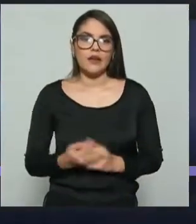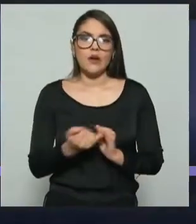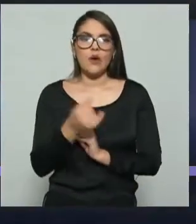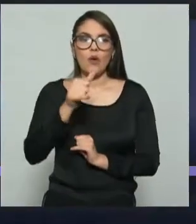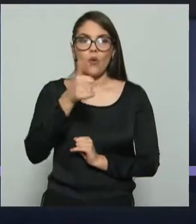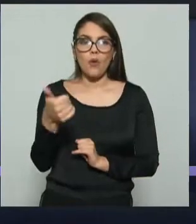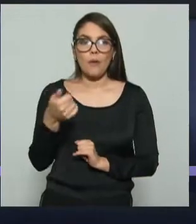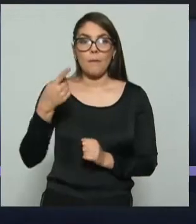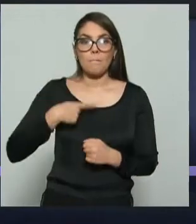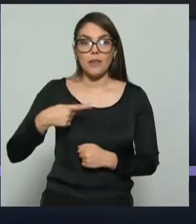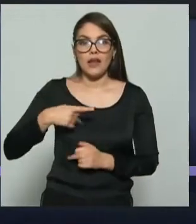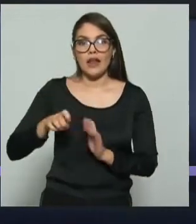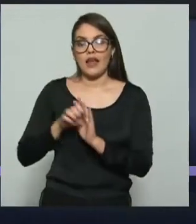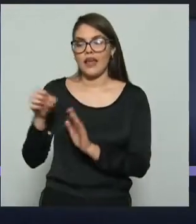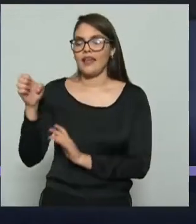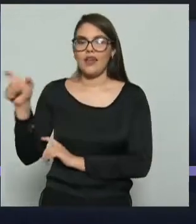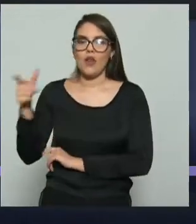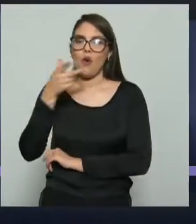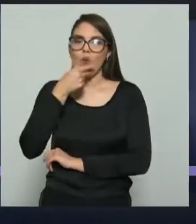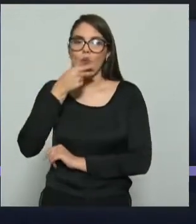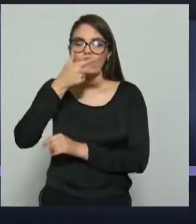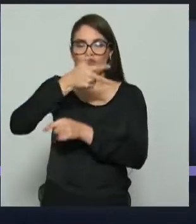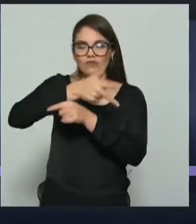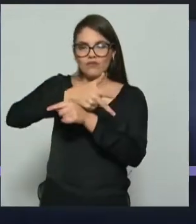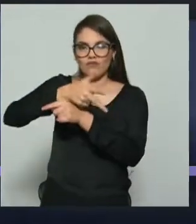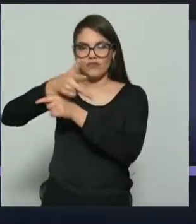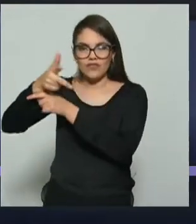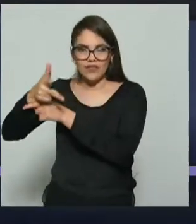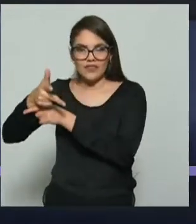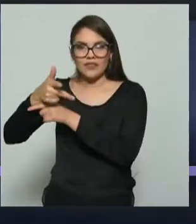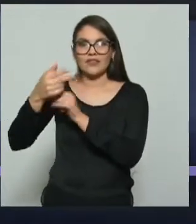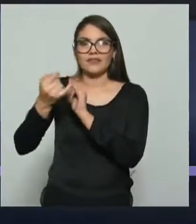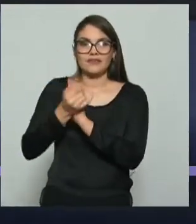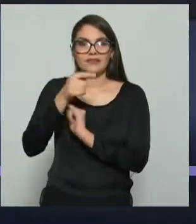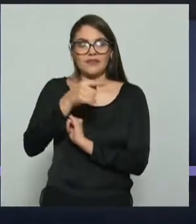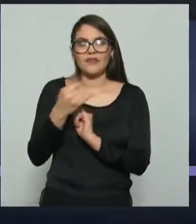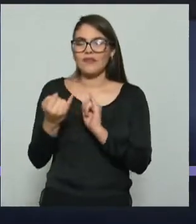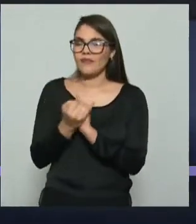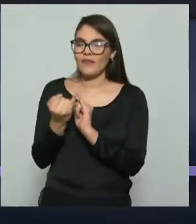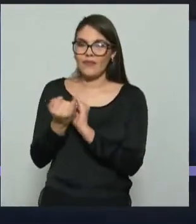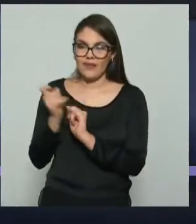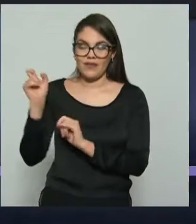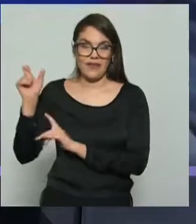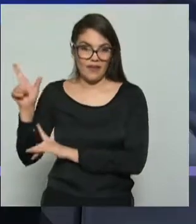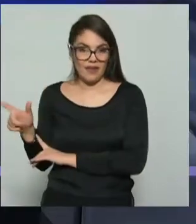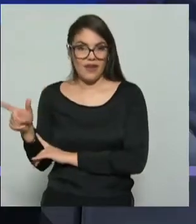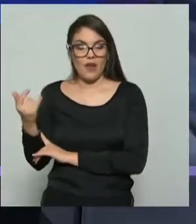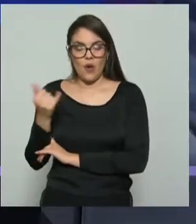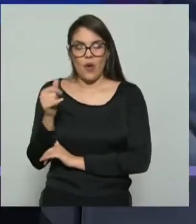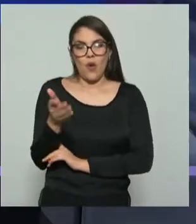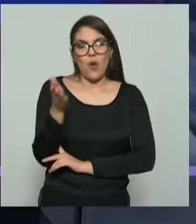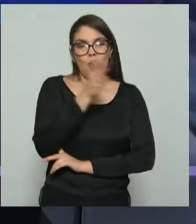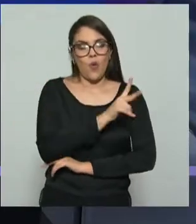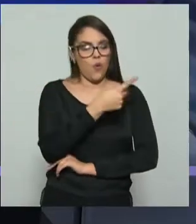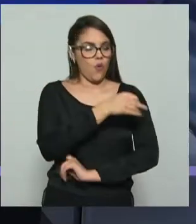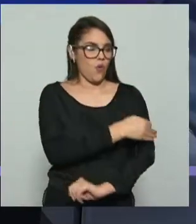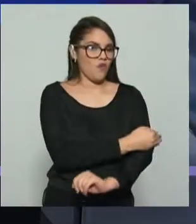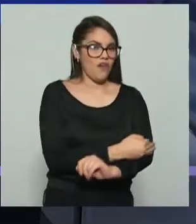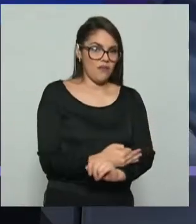que lo estaba haciendo, como el caso de este chico, que además regreso un poco al tema personal y familiar,